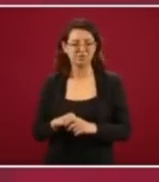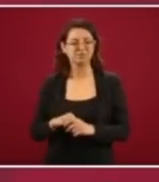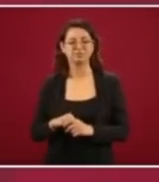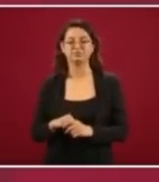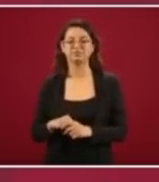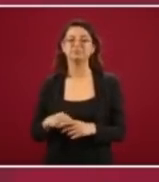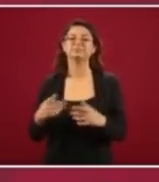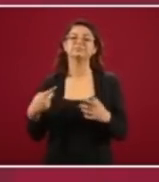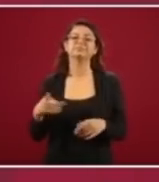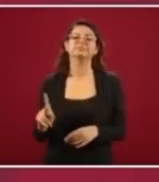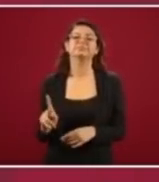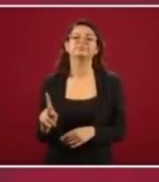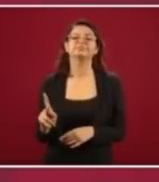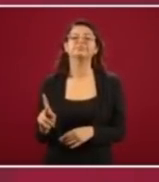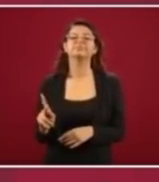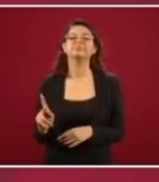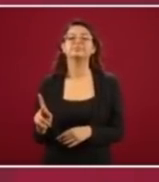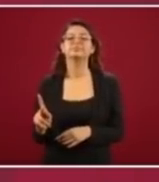Nada más que